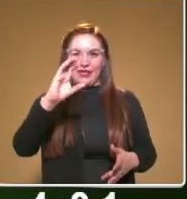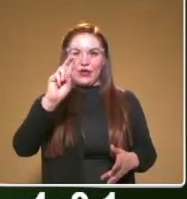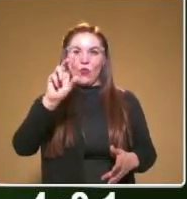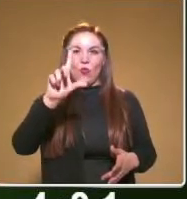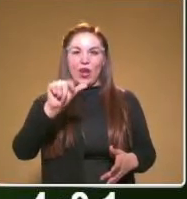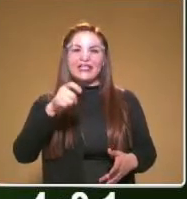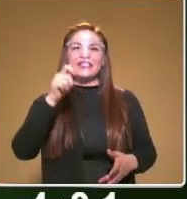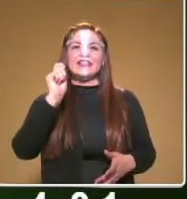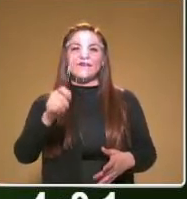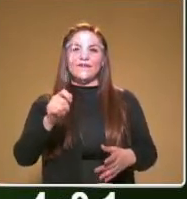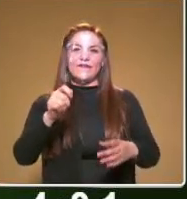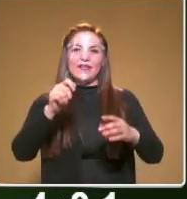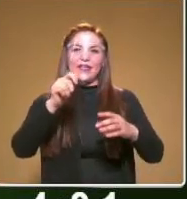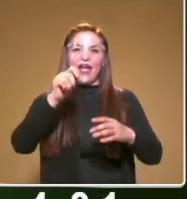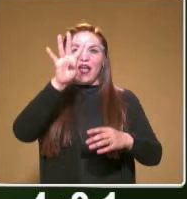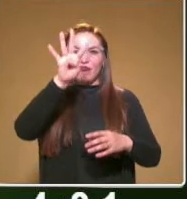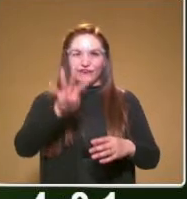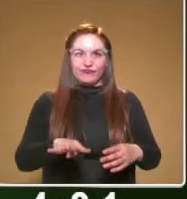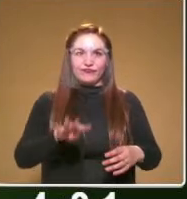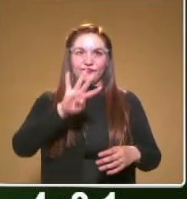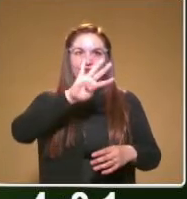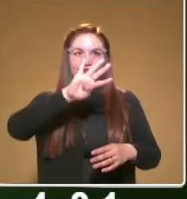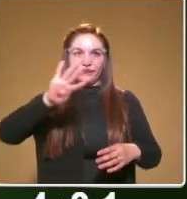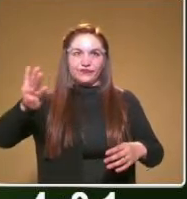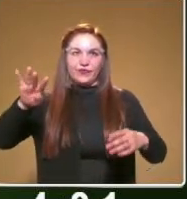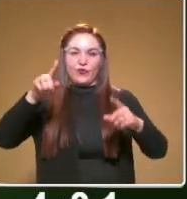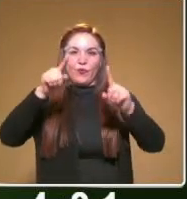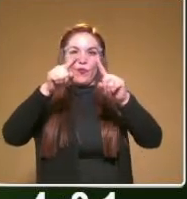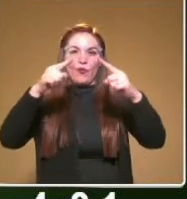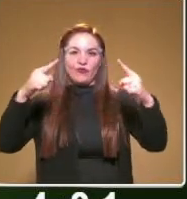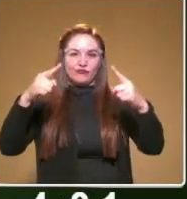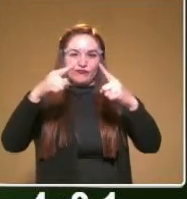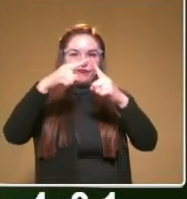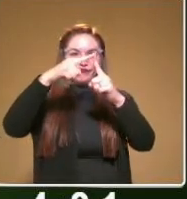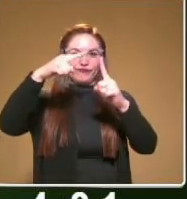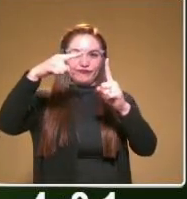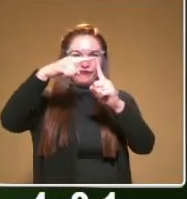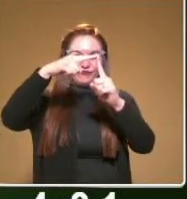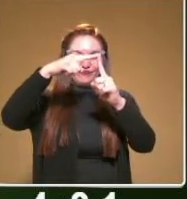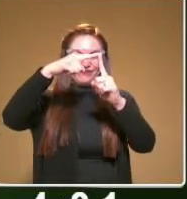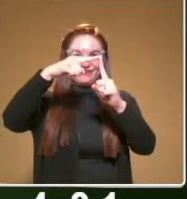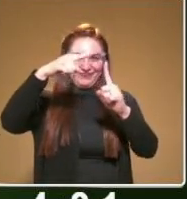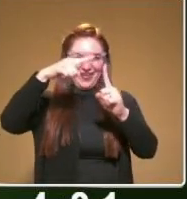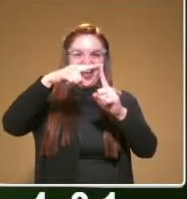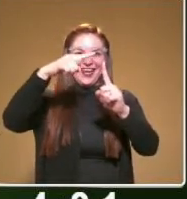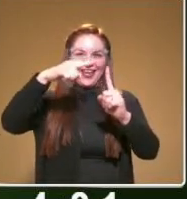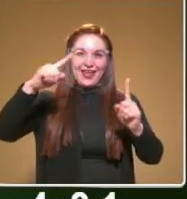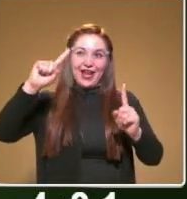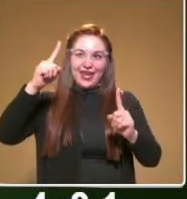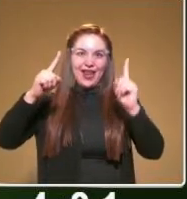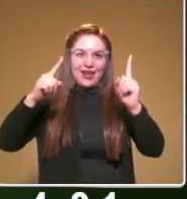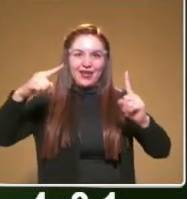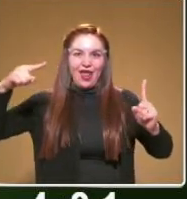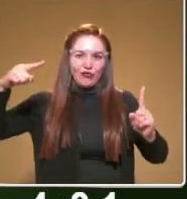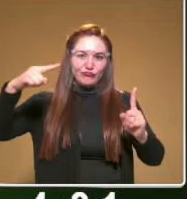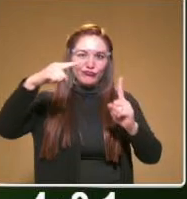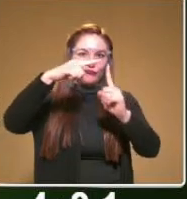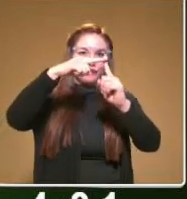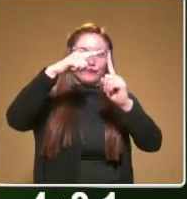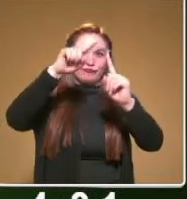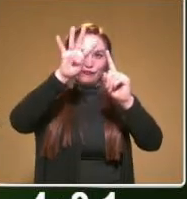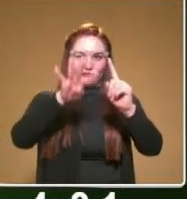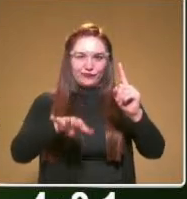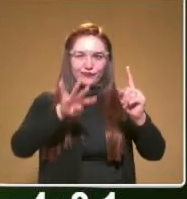de juntarse, maestra, forman estos cuadritos muy famosos como los cuadritos de la libreta, ¿verdad? Así es. Que es muy famoso verlos, que nos